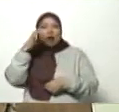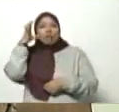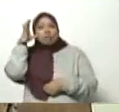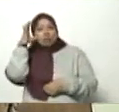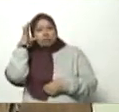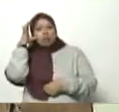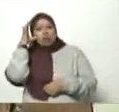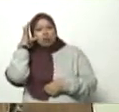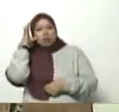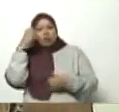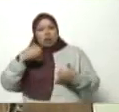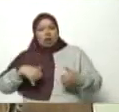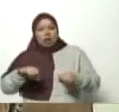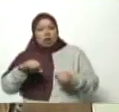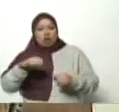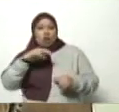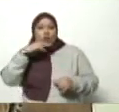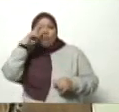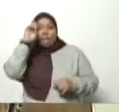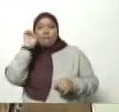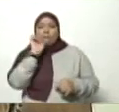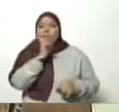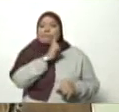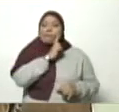papi y mami.